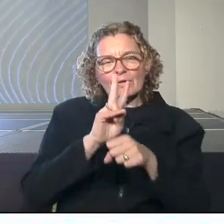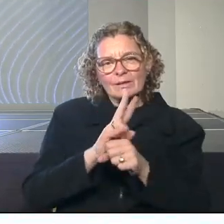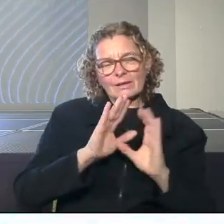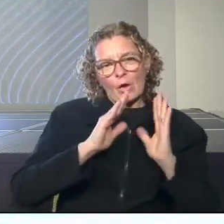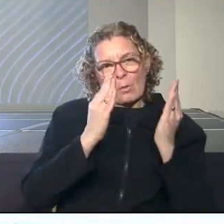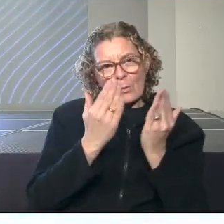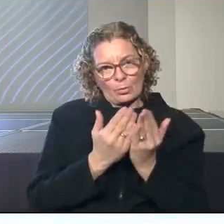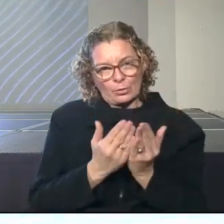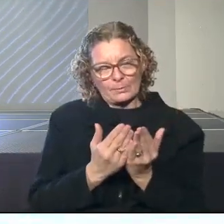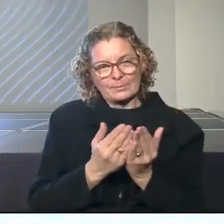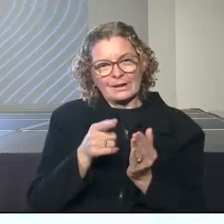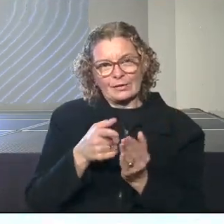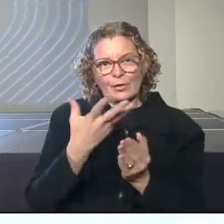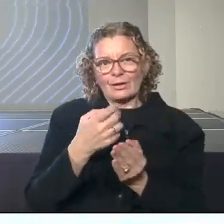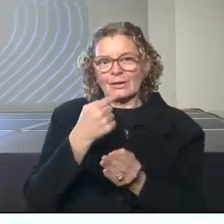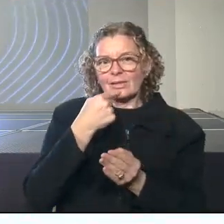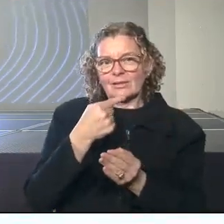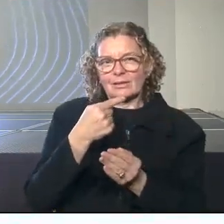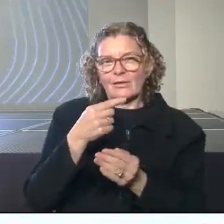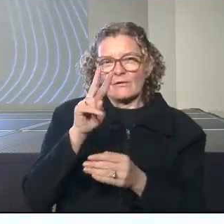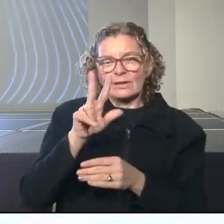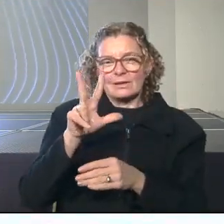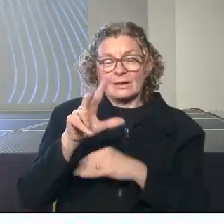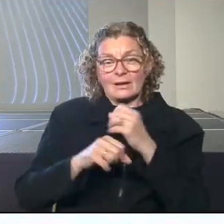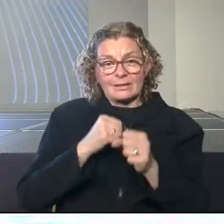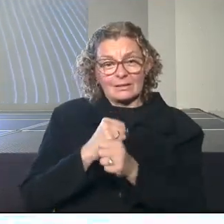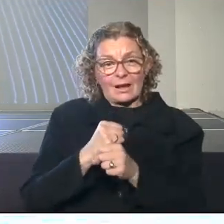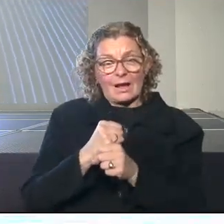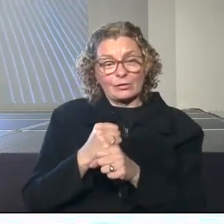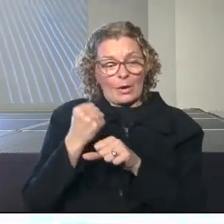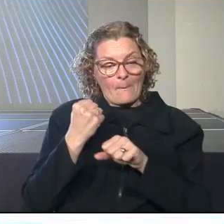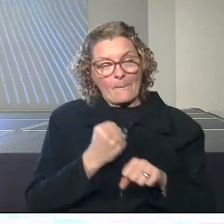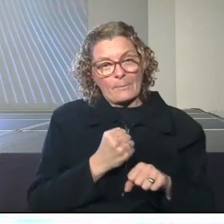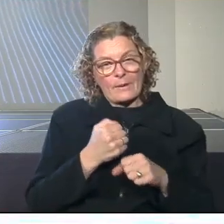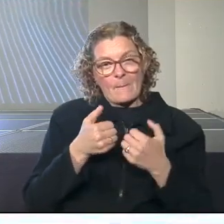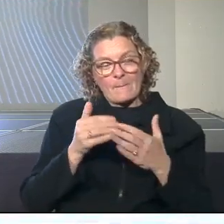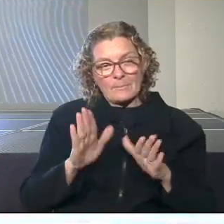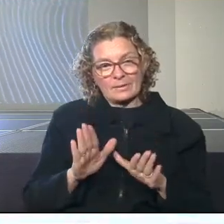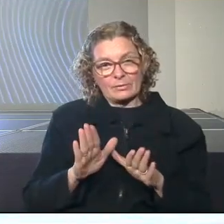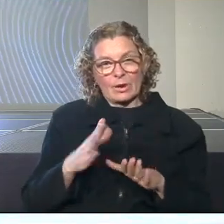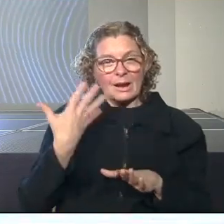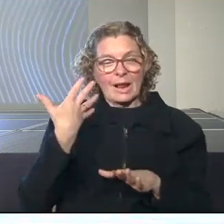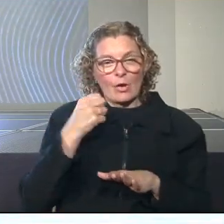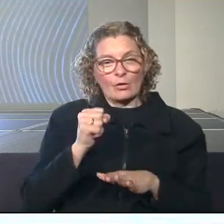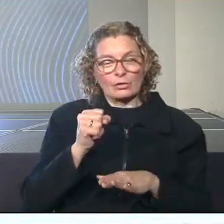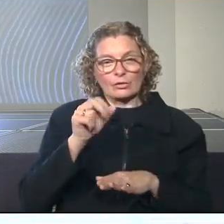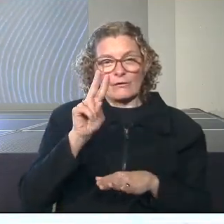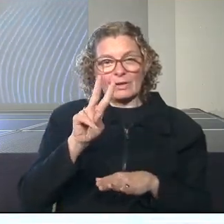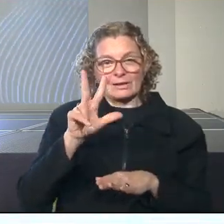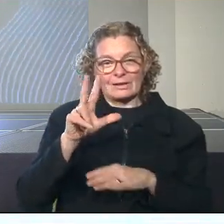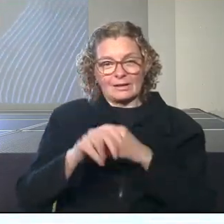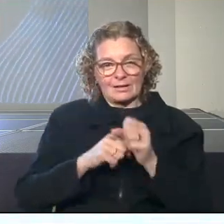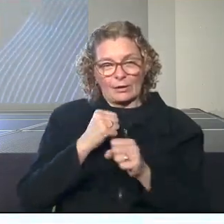mundo. Esto es en estos 23 años que llevamos desde nuestra fundación, que ahora en agosto se cumplen los 23